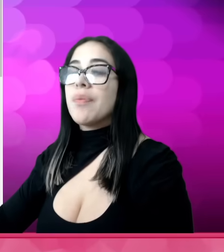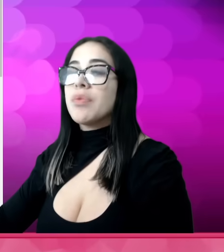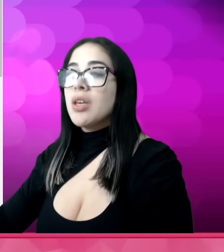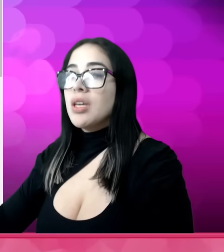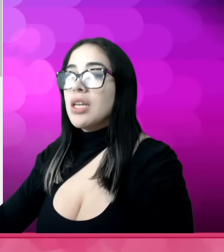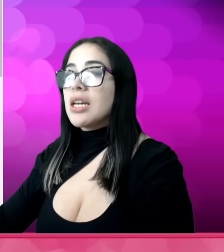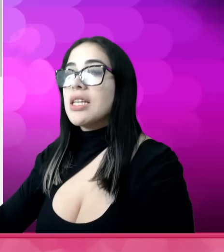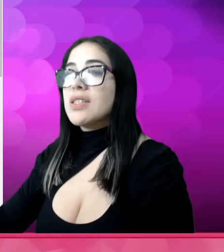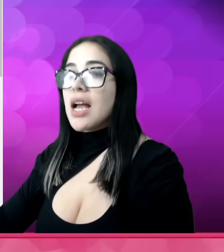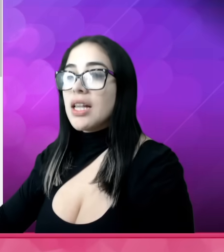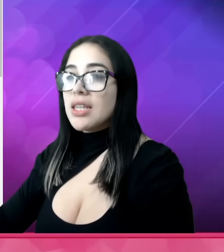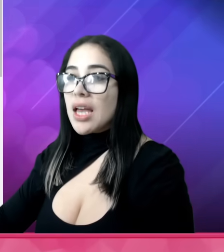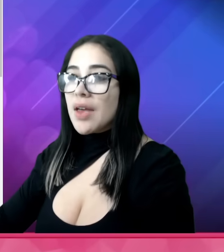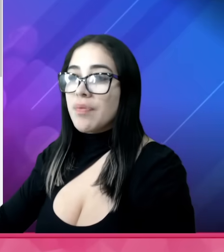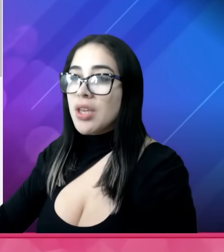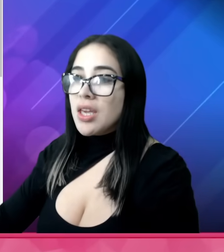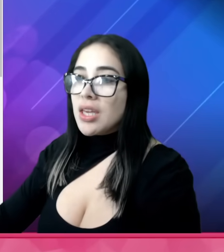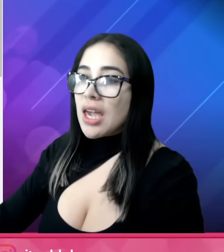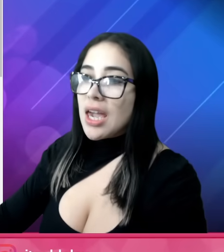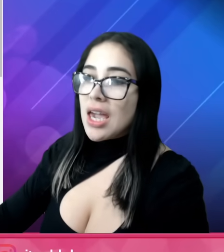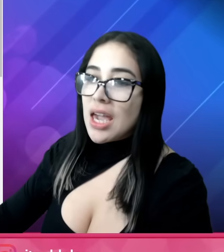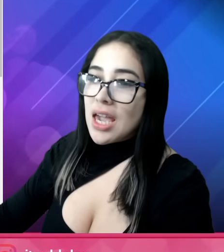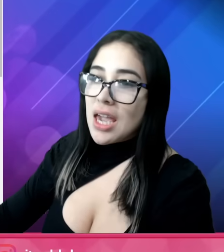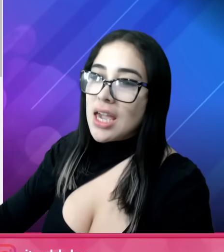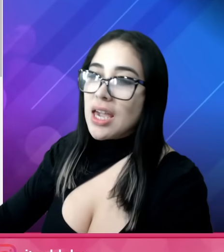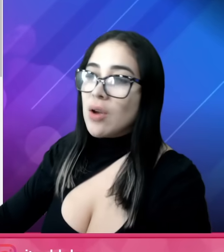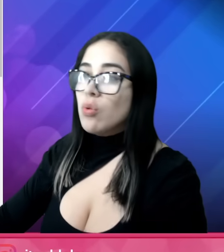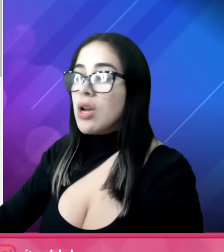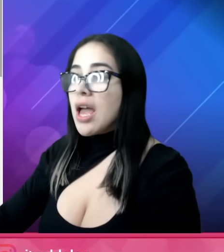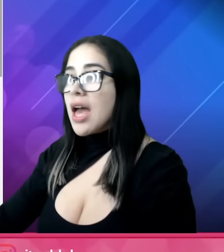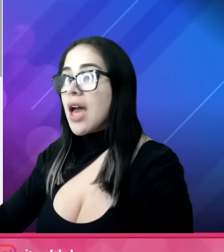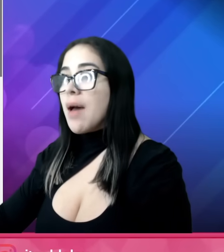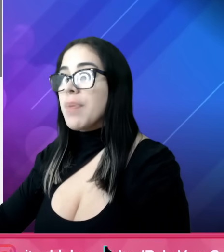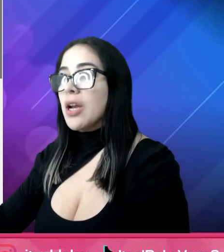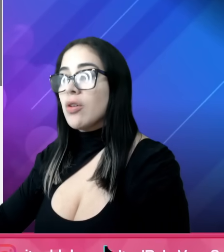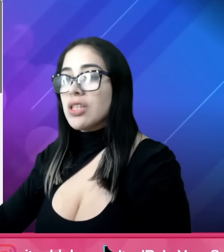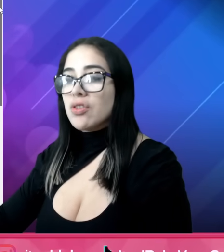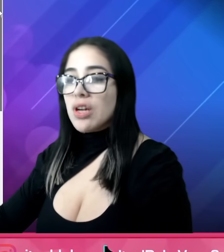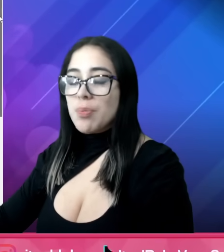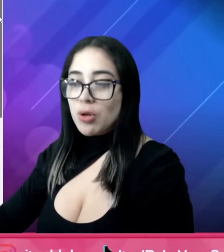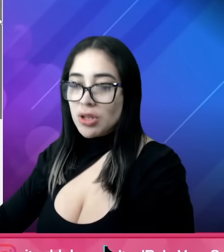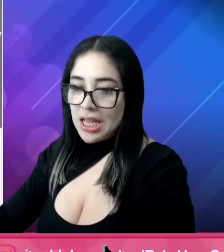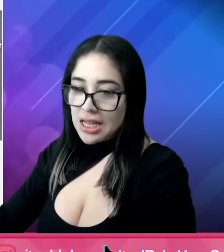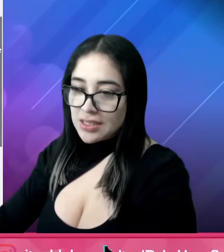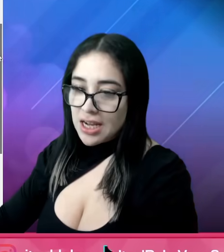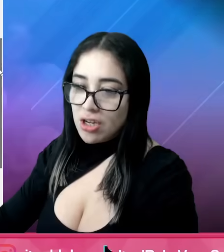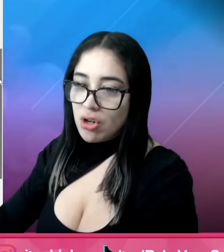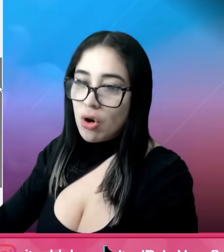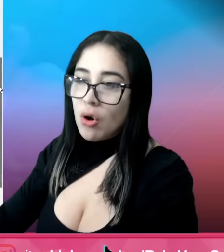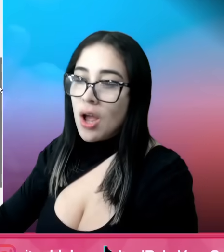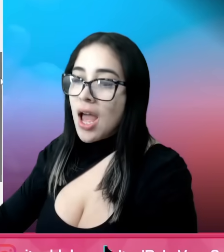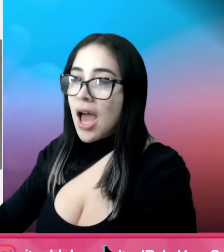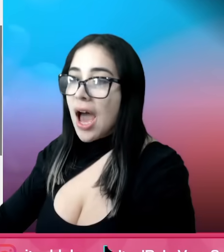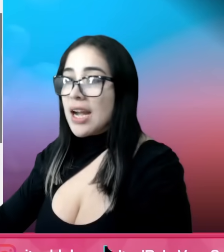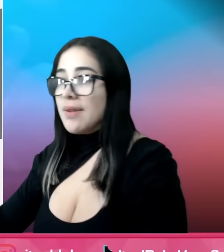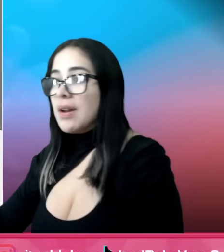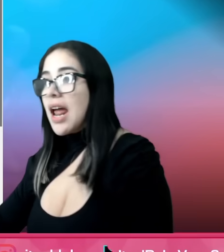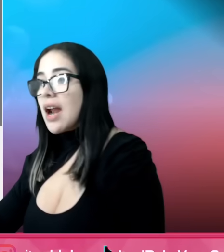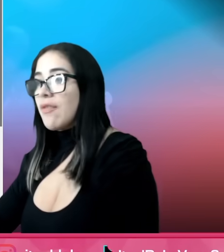resulta y resalta que una periodista reportera salió